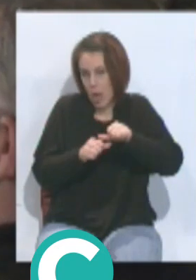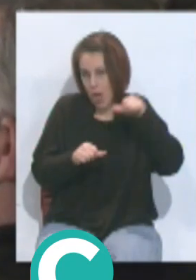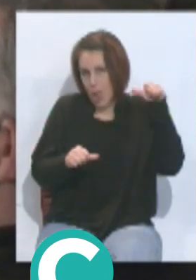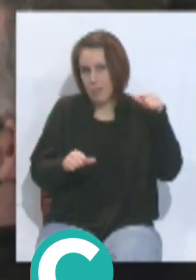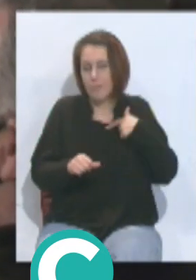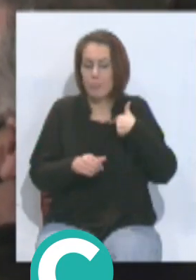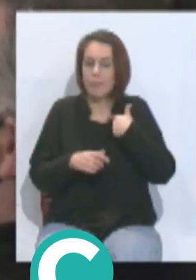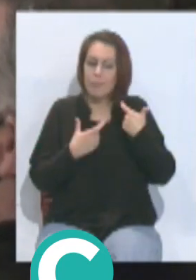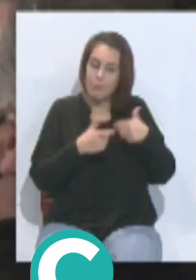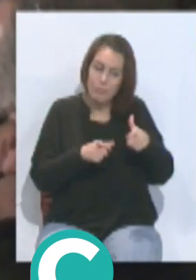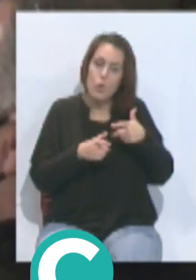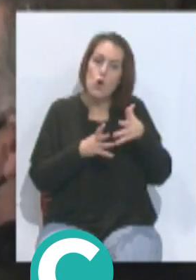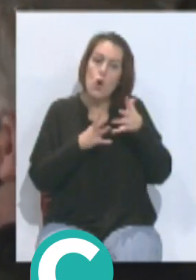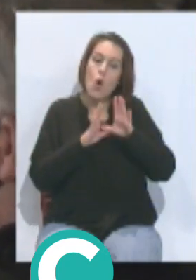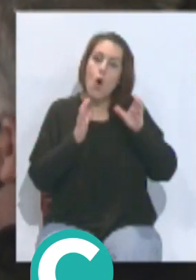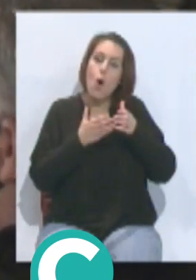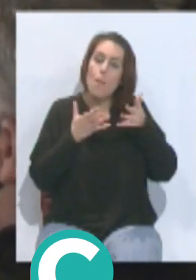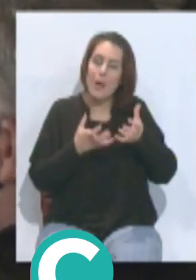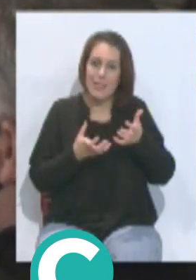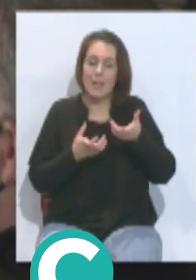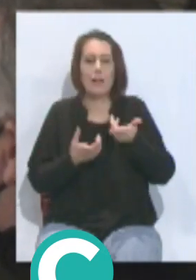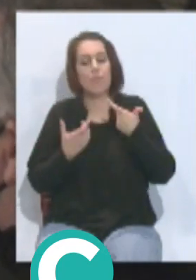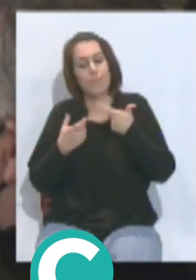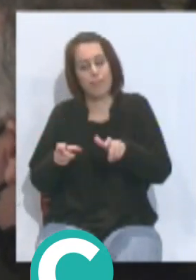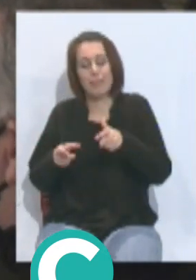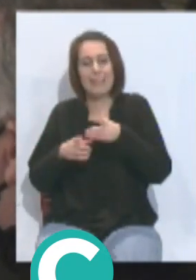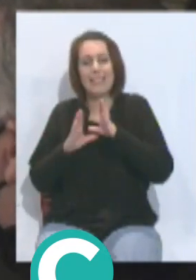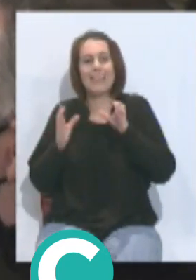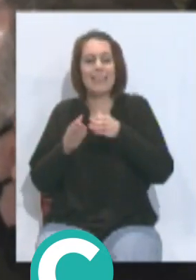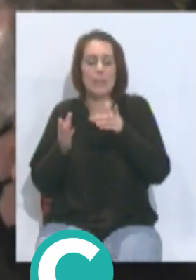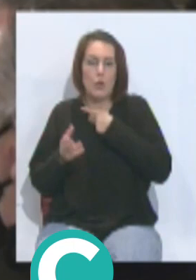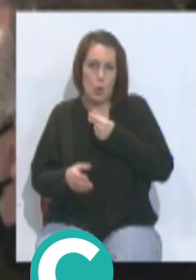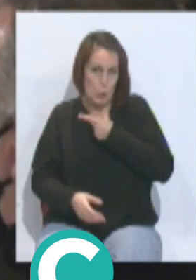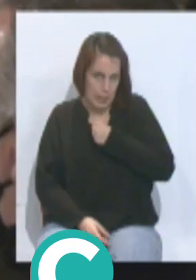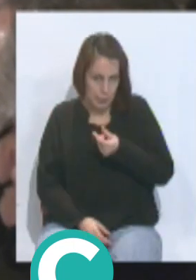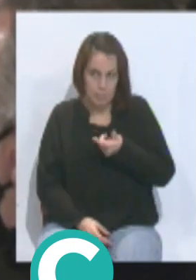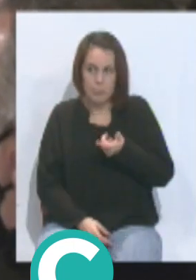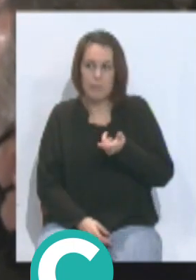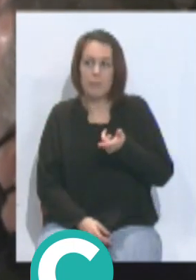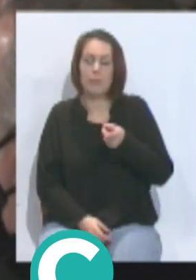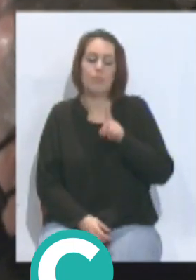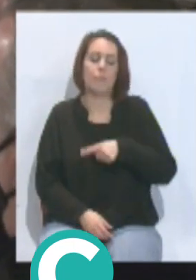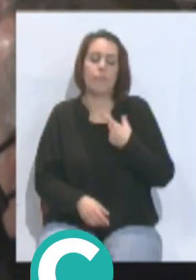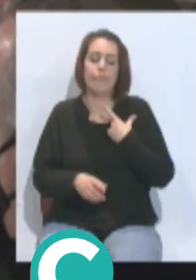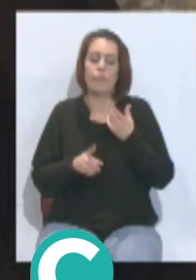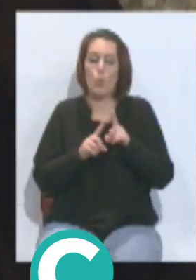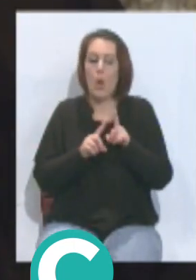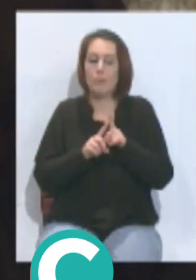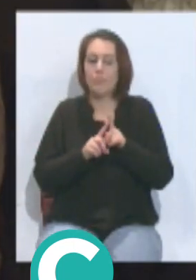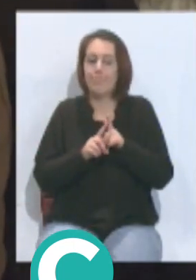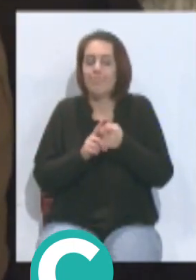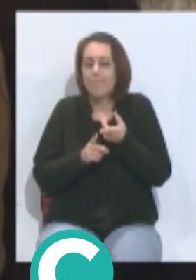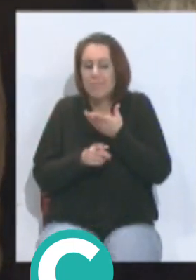trayectoria, tanto en la modalidad de comparsa como en chirigota. Además, con un carácter